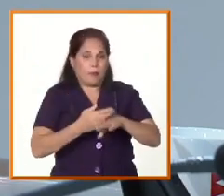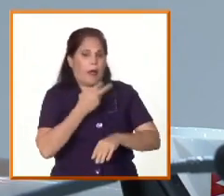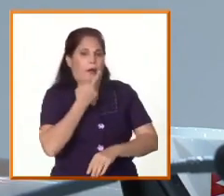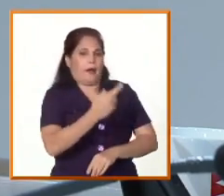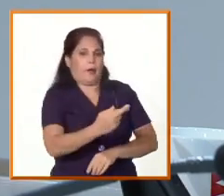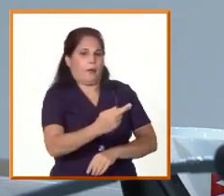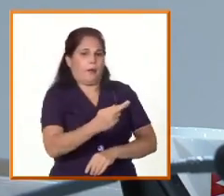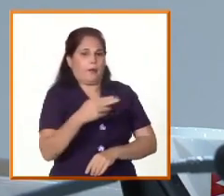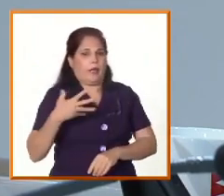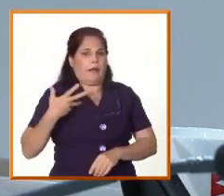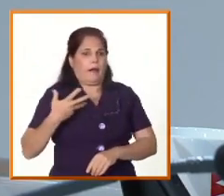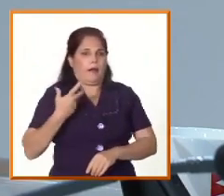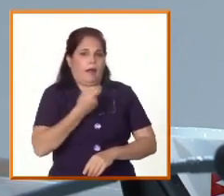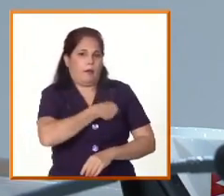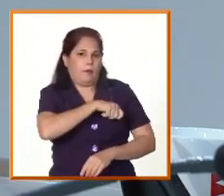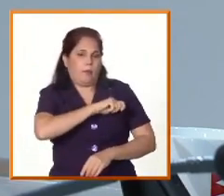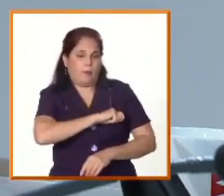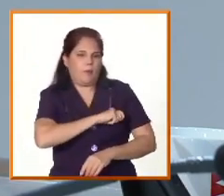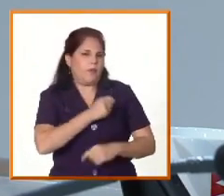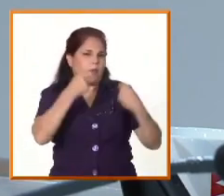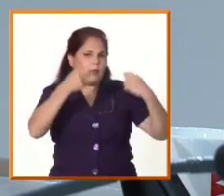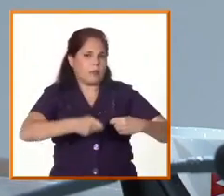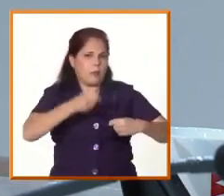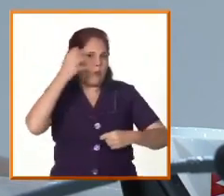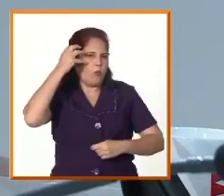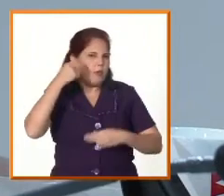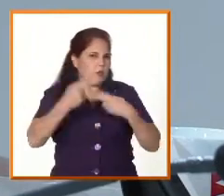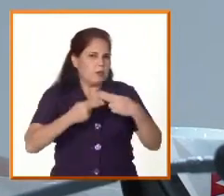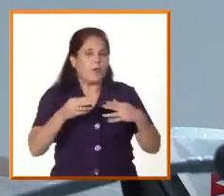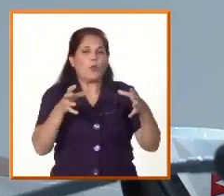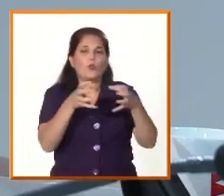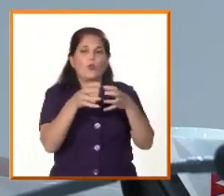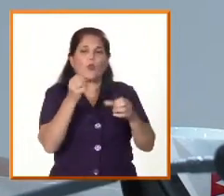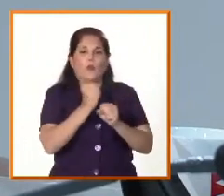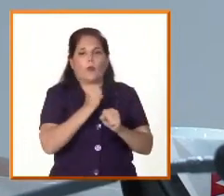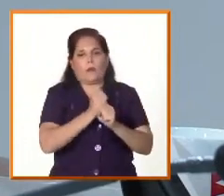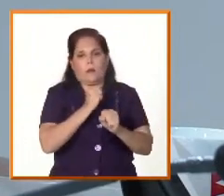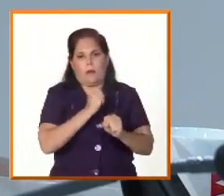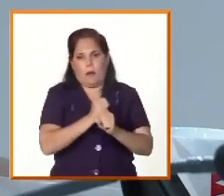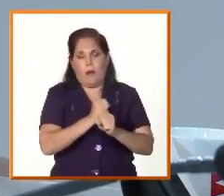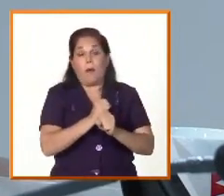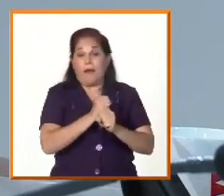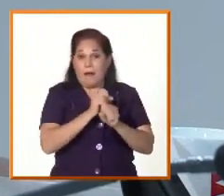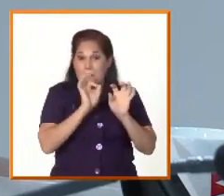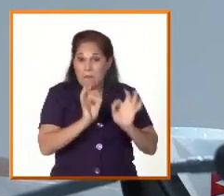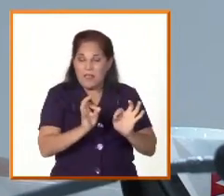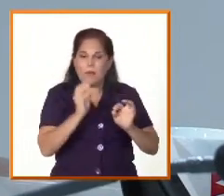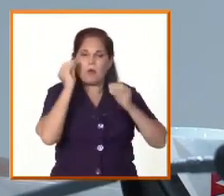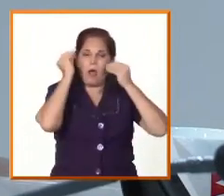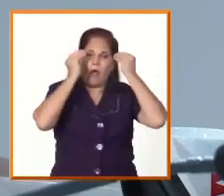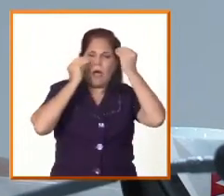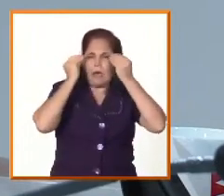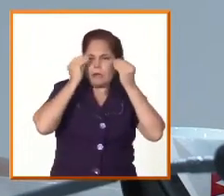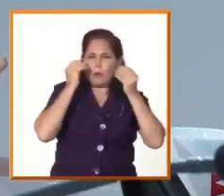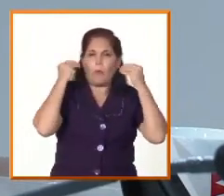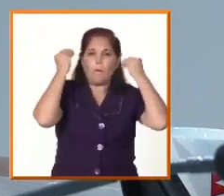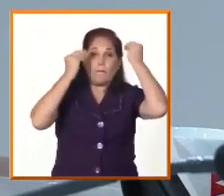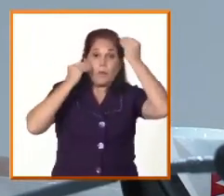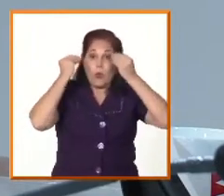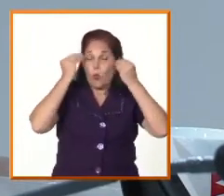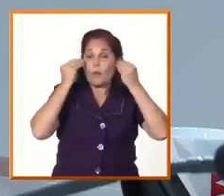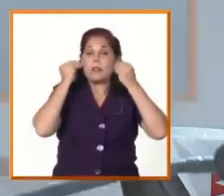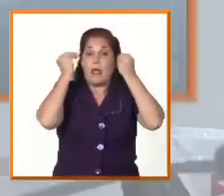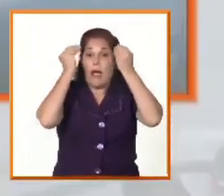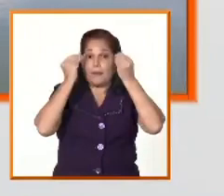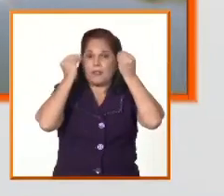planteamientos se decidió por el gobierno crear un grupo de trabajo temporal que analizó todas estas preocupaciones